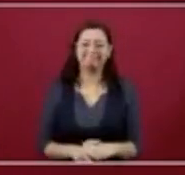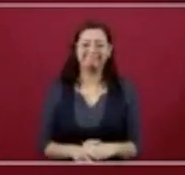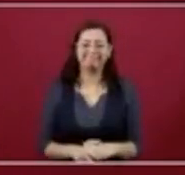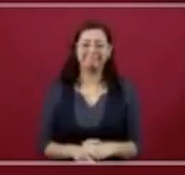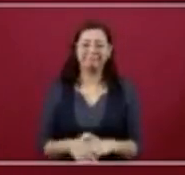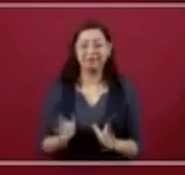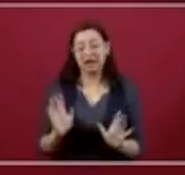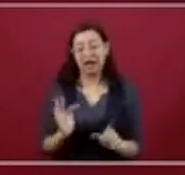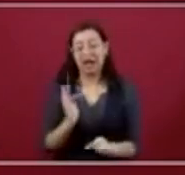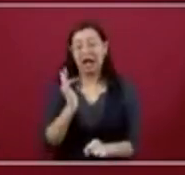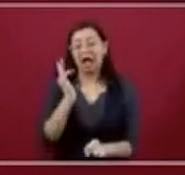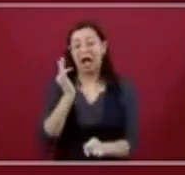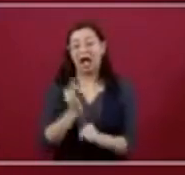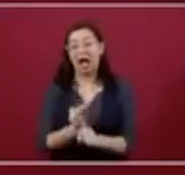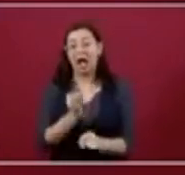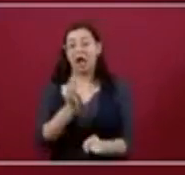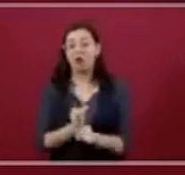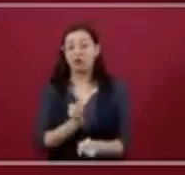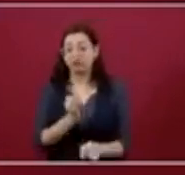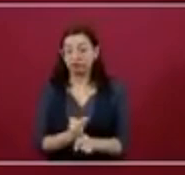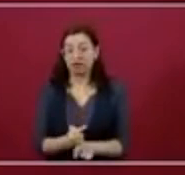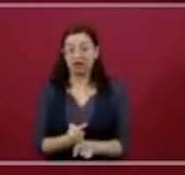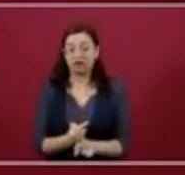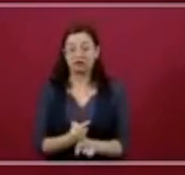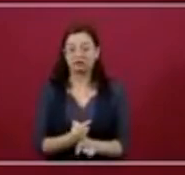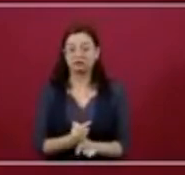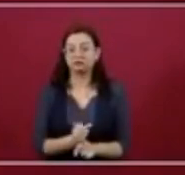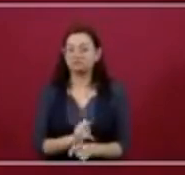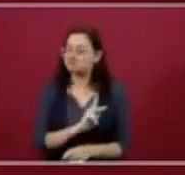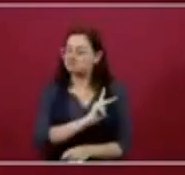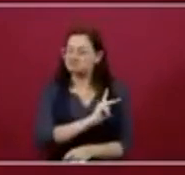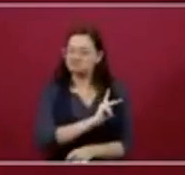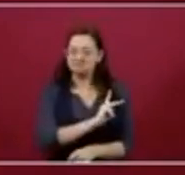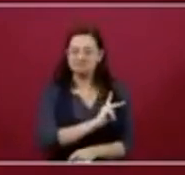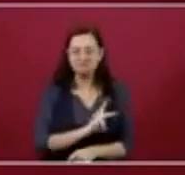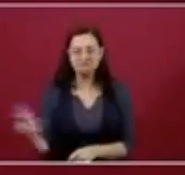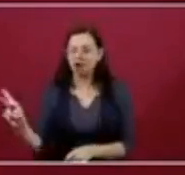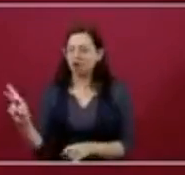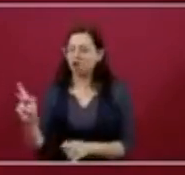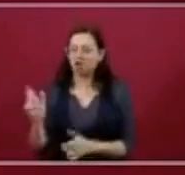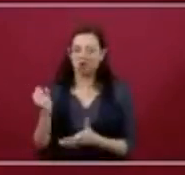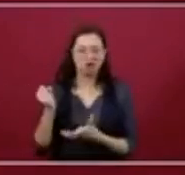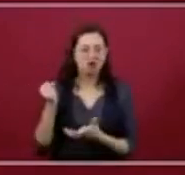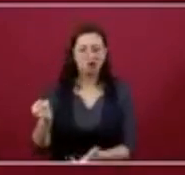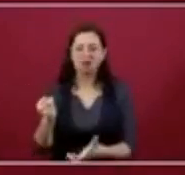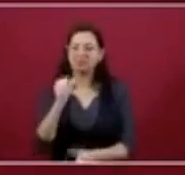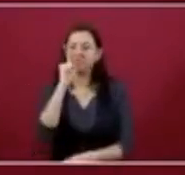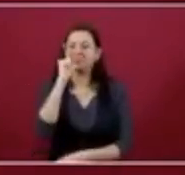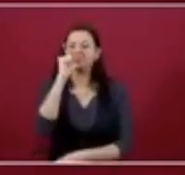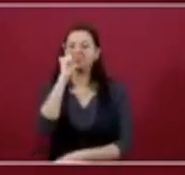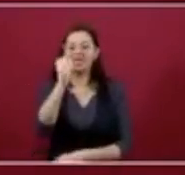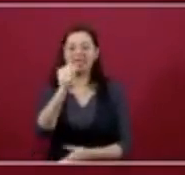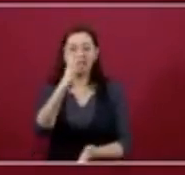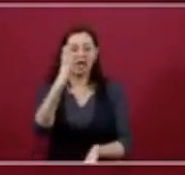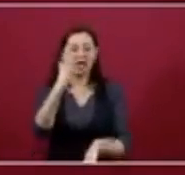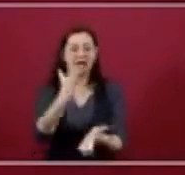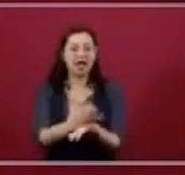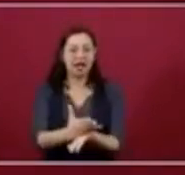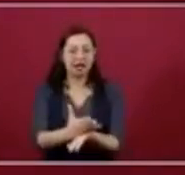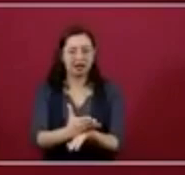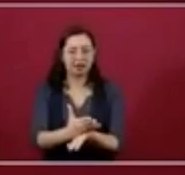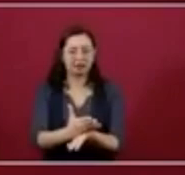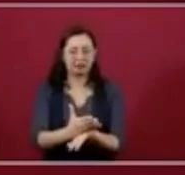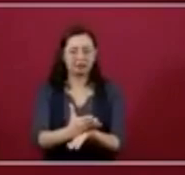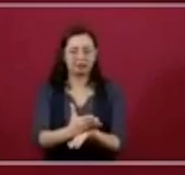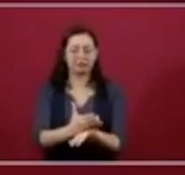pronto, es decir, no hay estas transferencias, se terminan